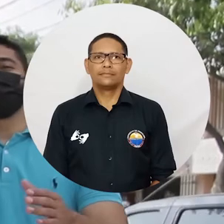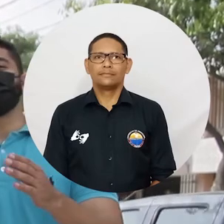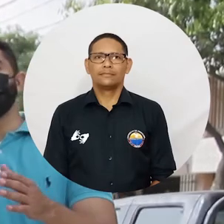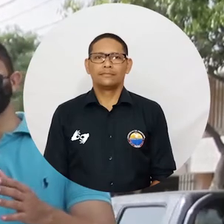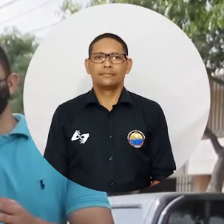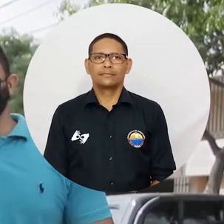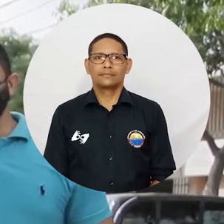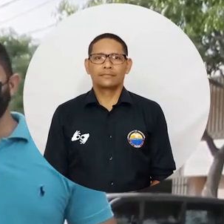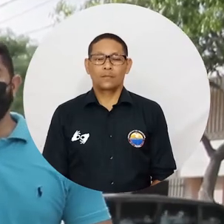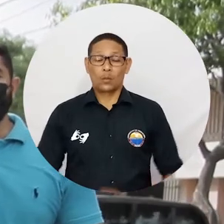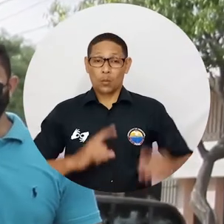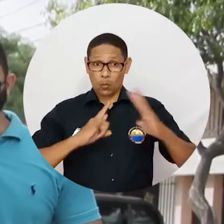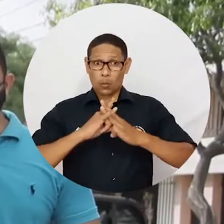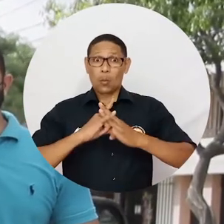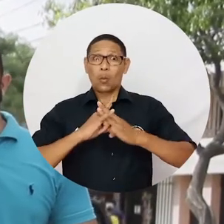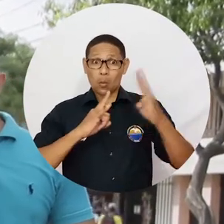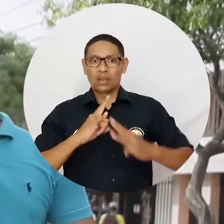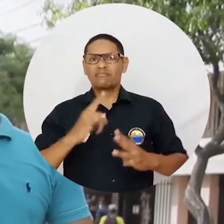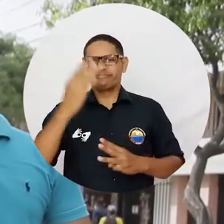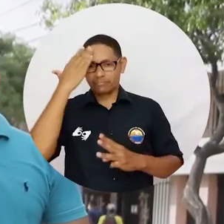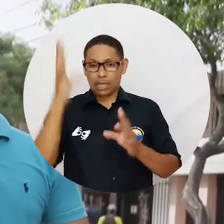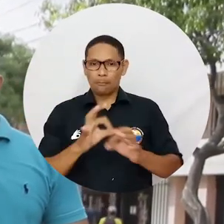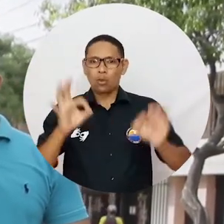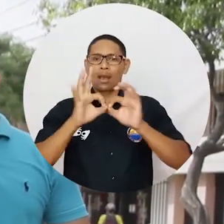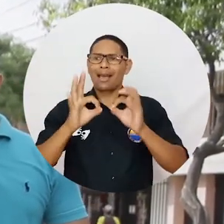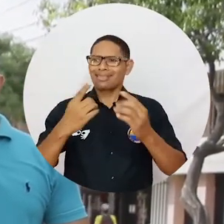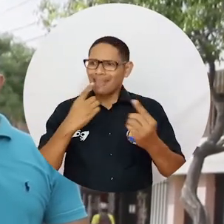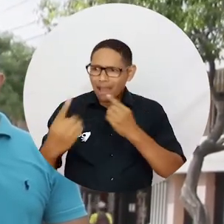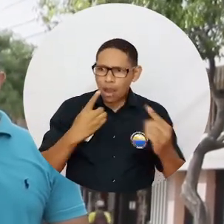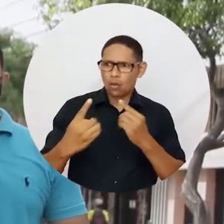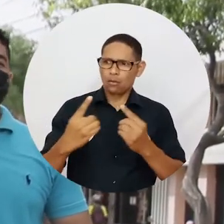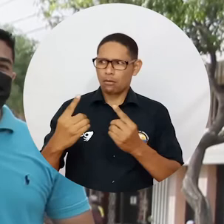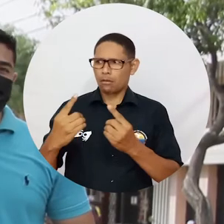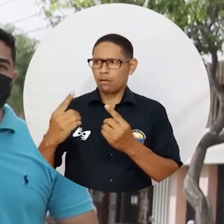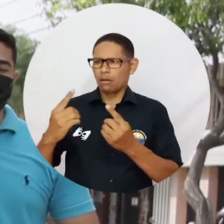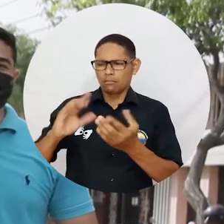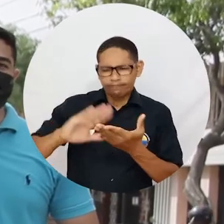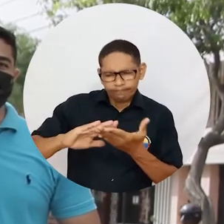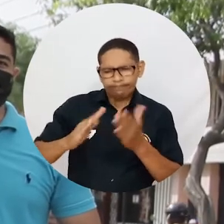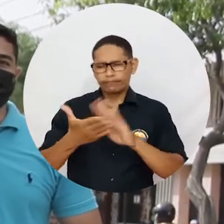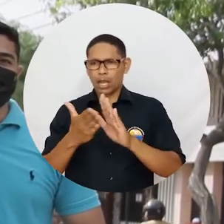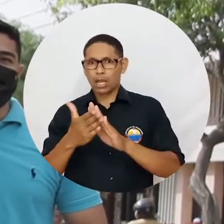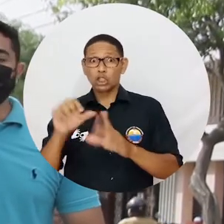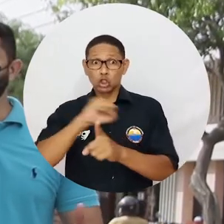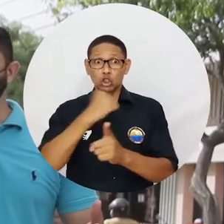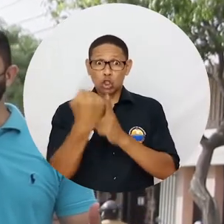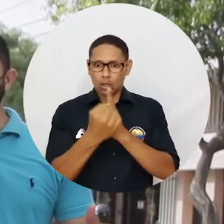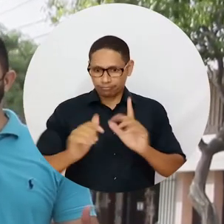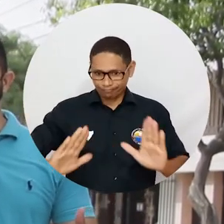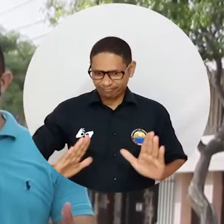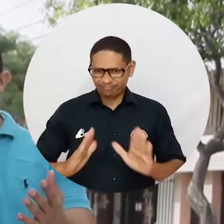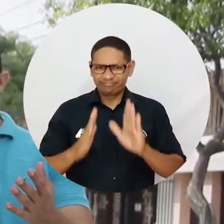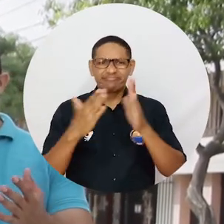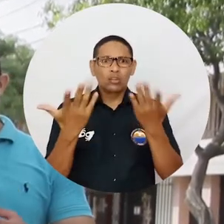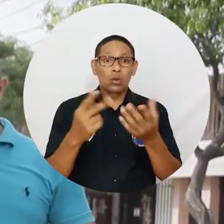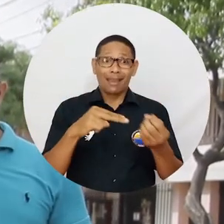La Universidad del Magdalena cree en el diálogo, la reconciliación y la transformación positiva de nuestra sociedad a través de la